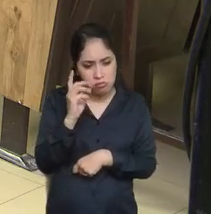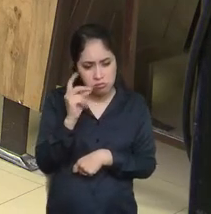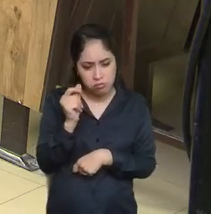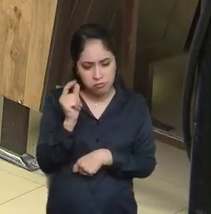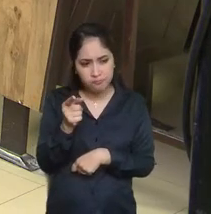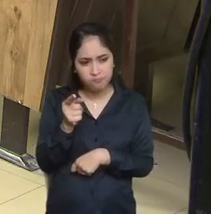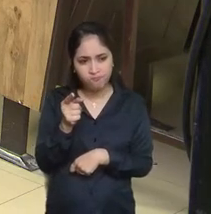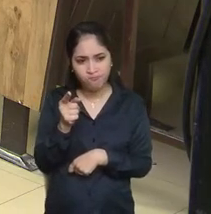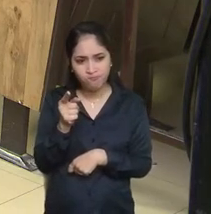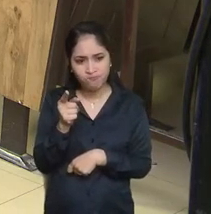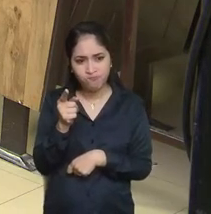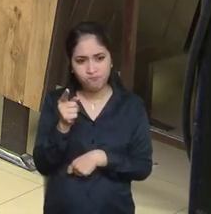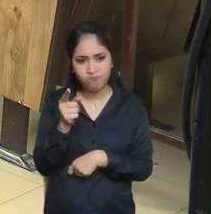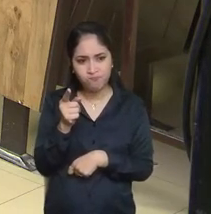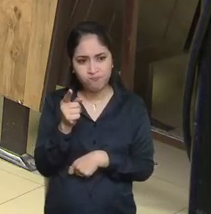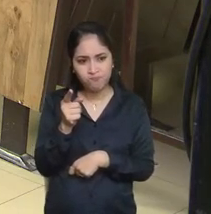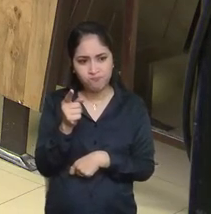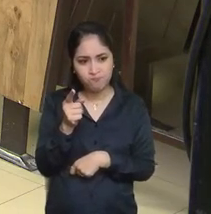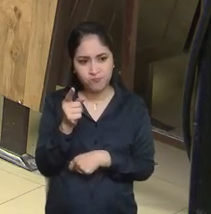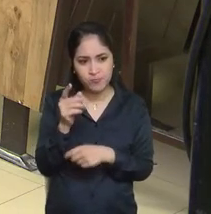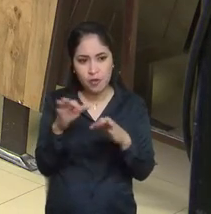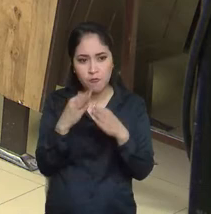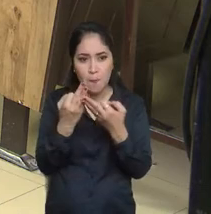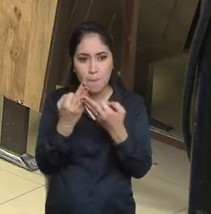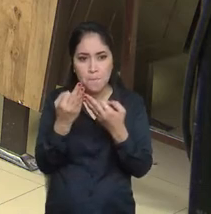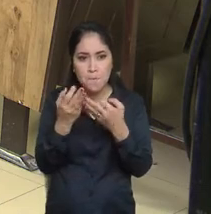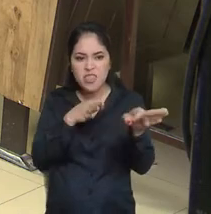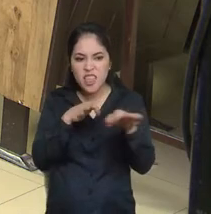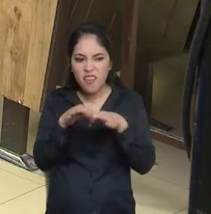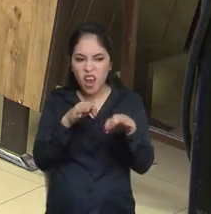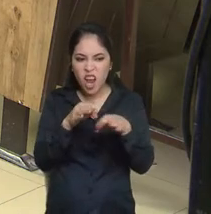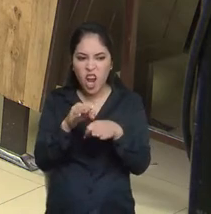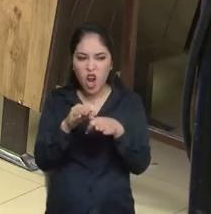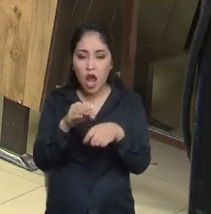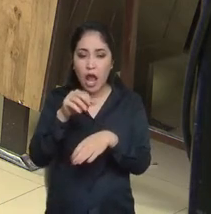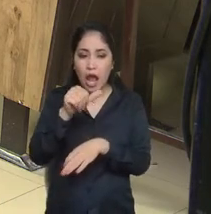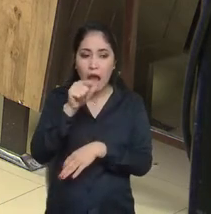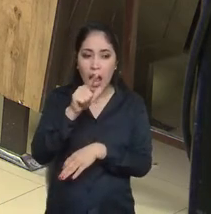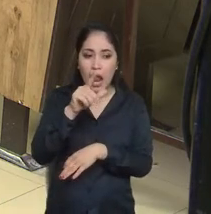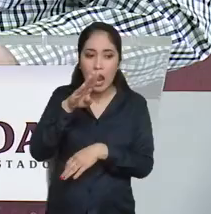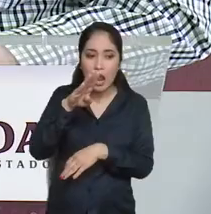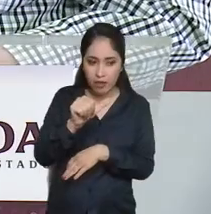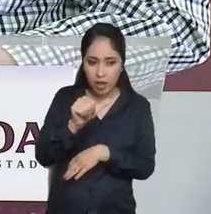en el protocolo ALBA, en cuanto se presente la denuncia,